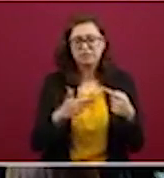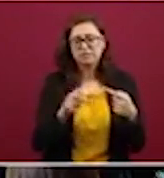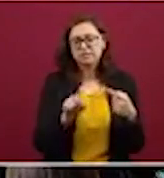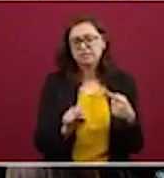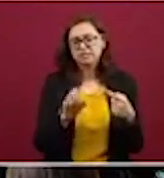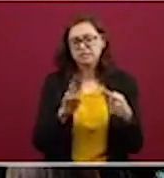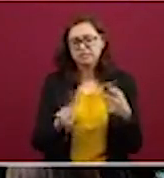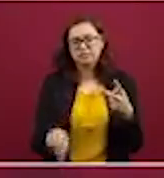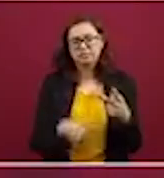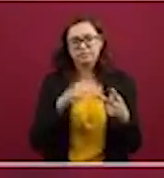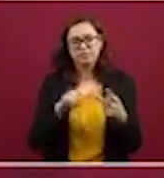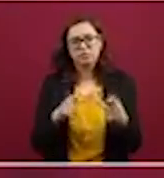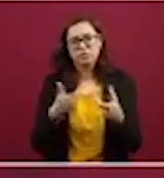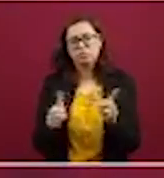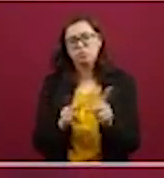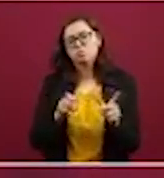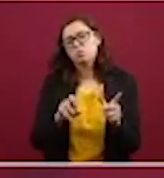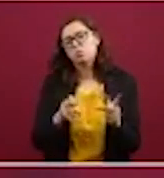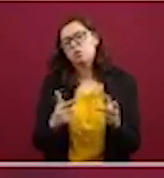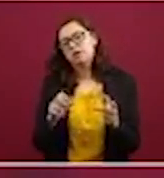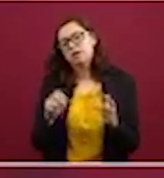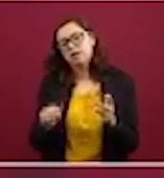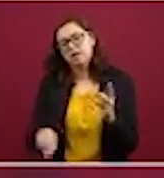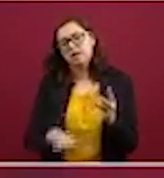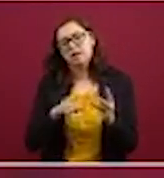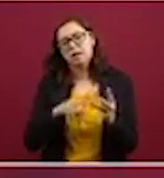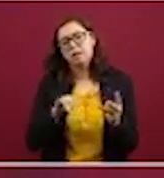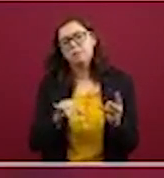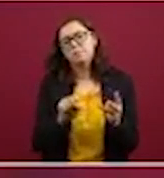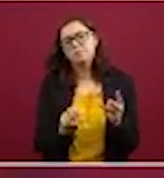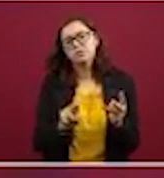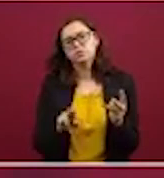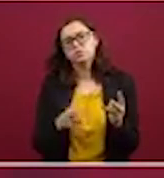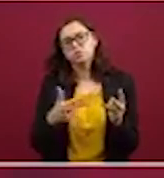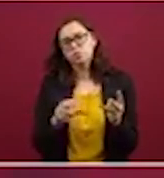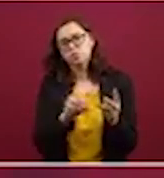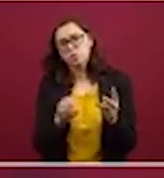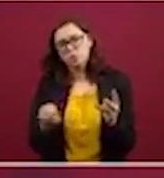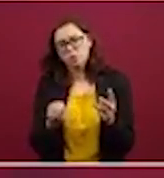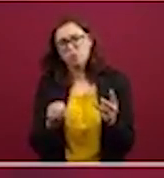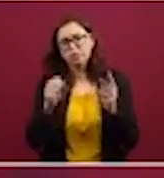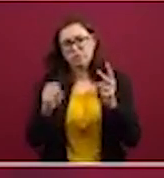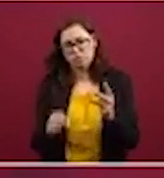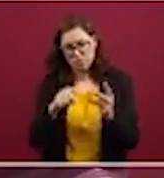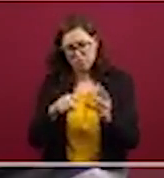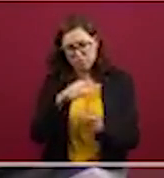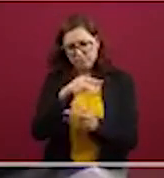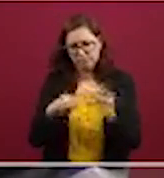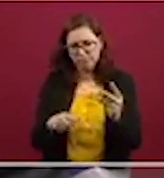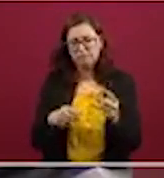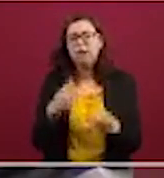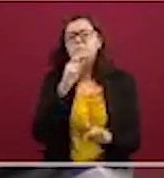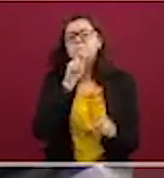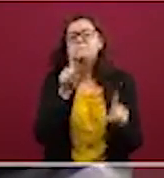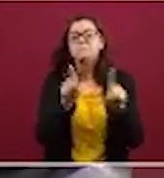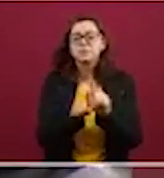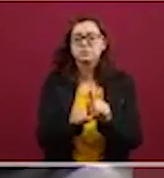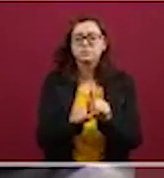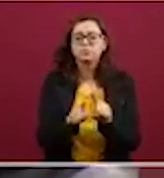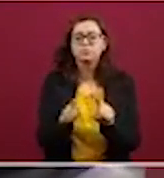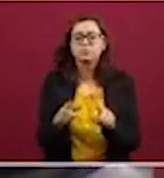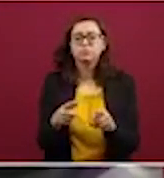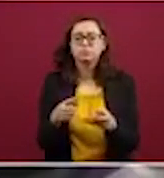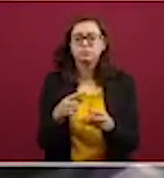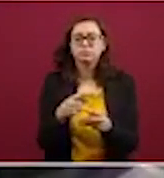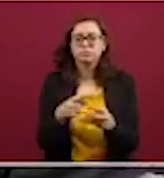hippie morgan y mizuho securities y aprovecho para dar la bienvenida a nuno